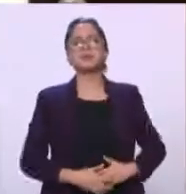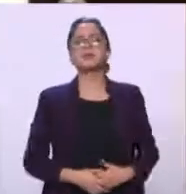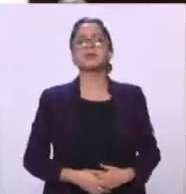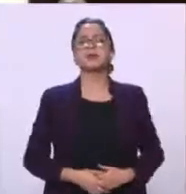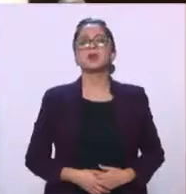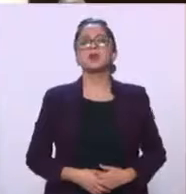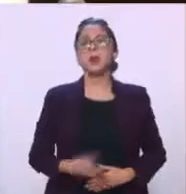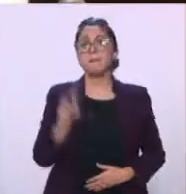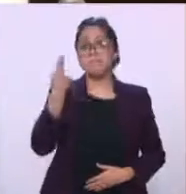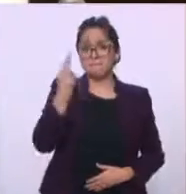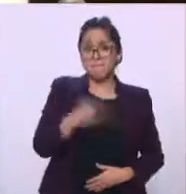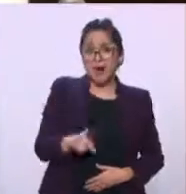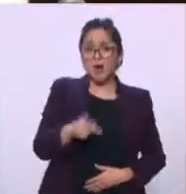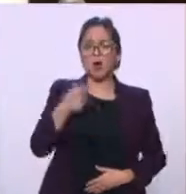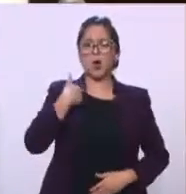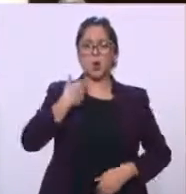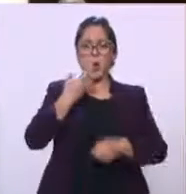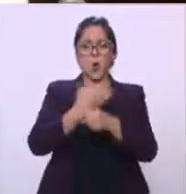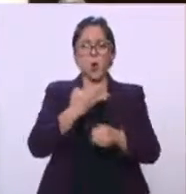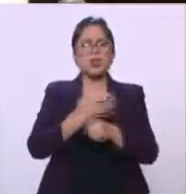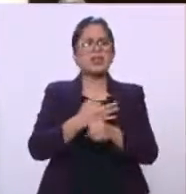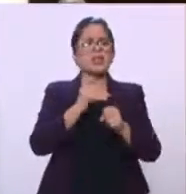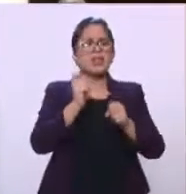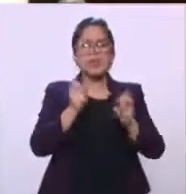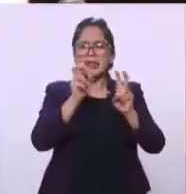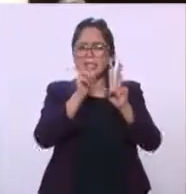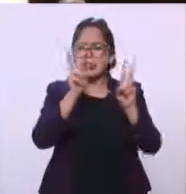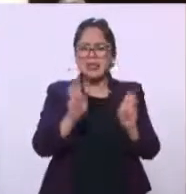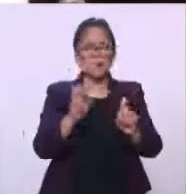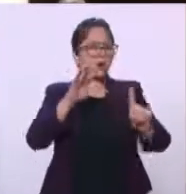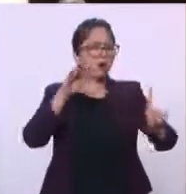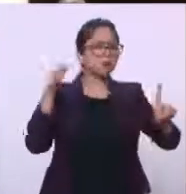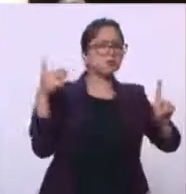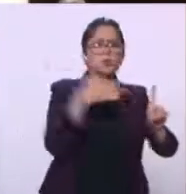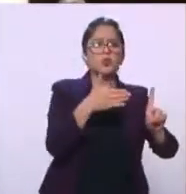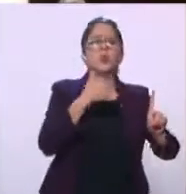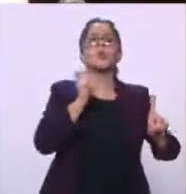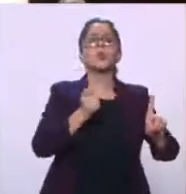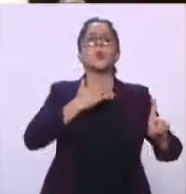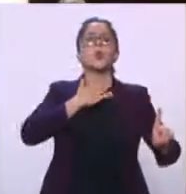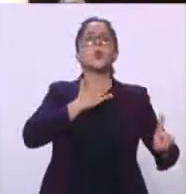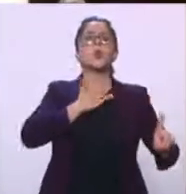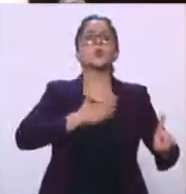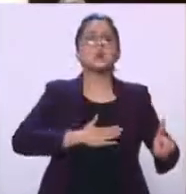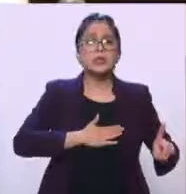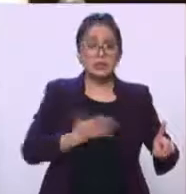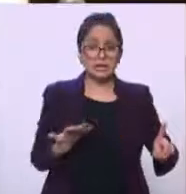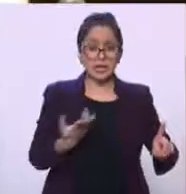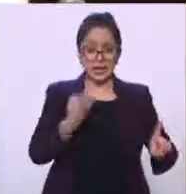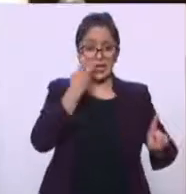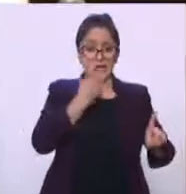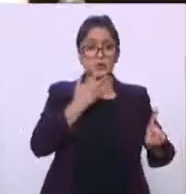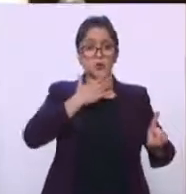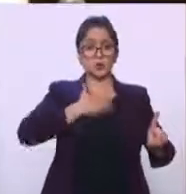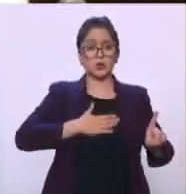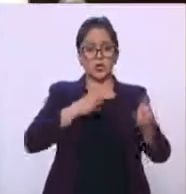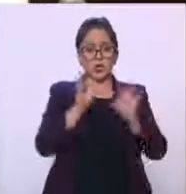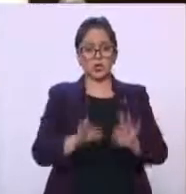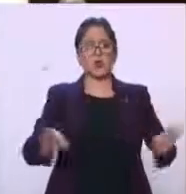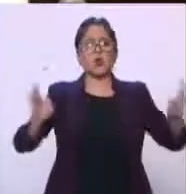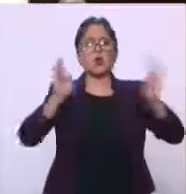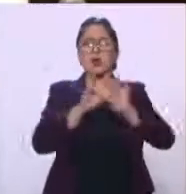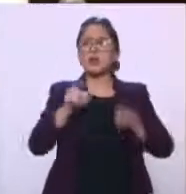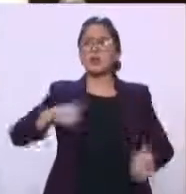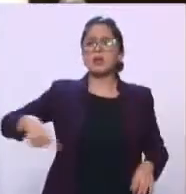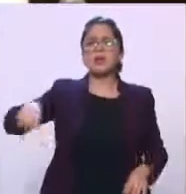que el tema de la justicia no tendría que salirse del ámbito en donde las autoridades, en este